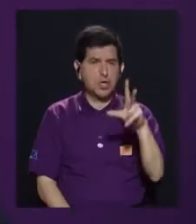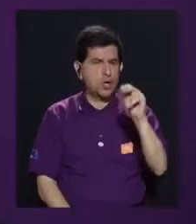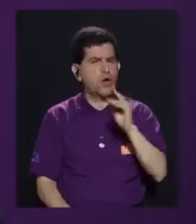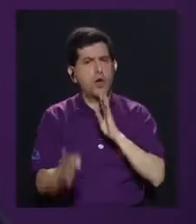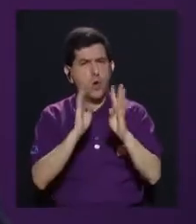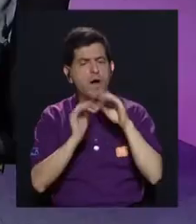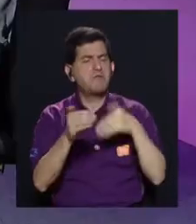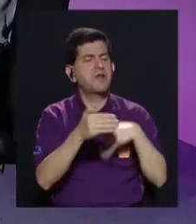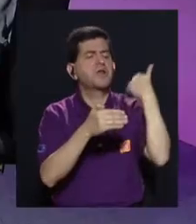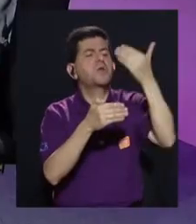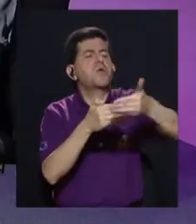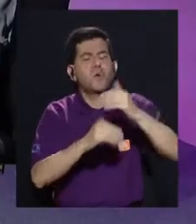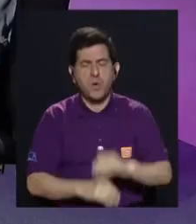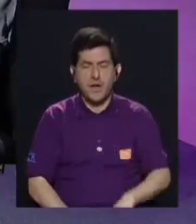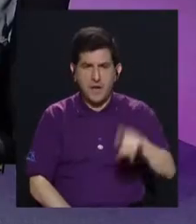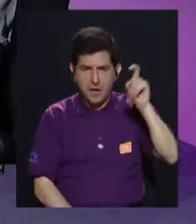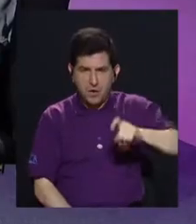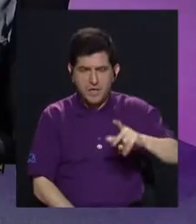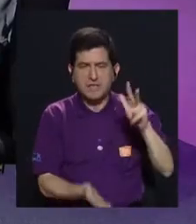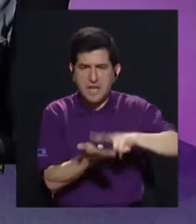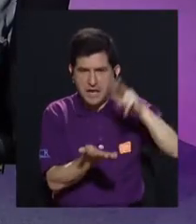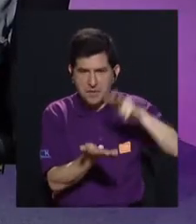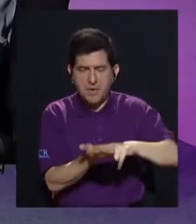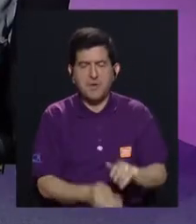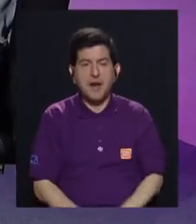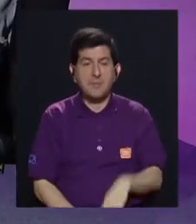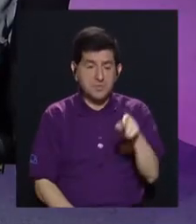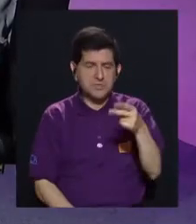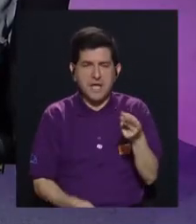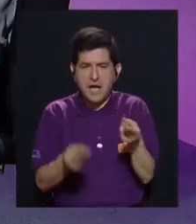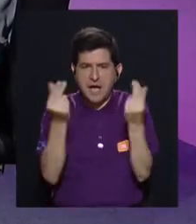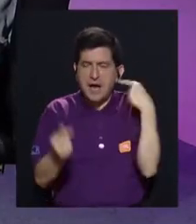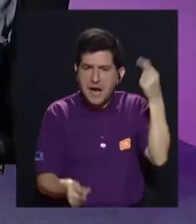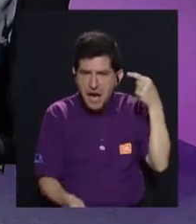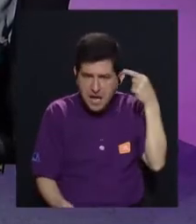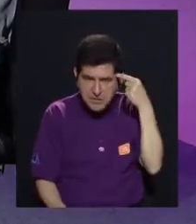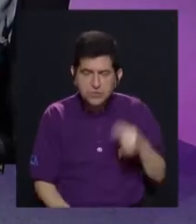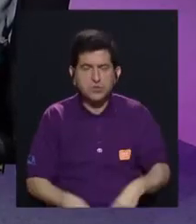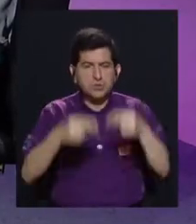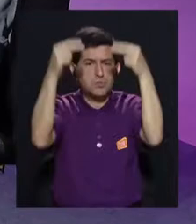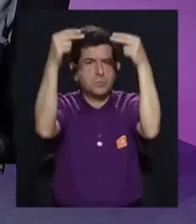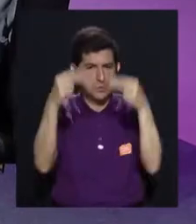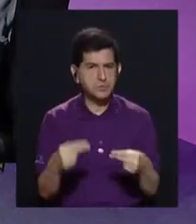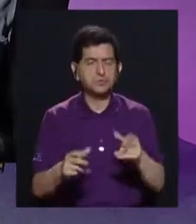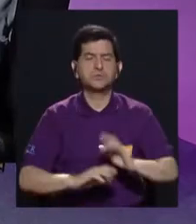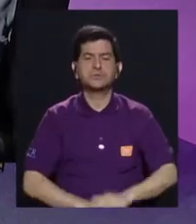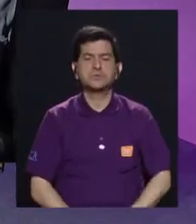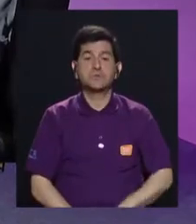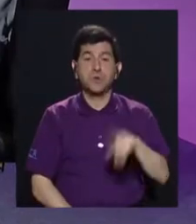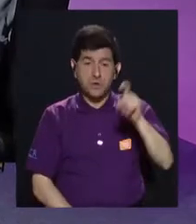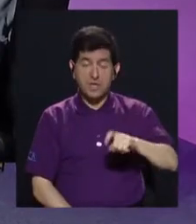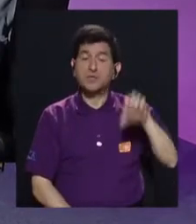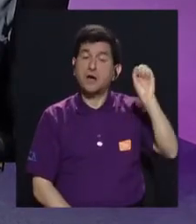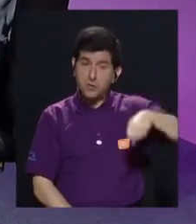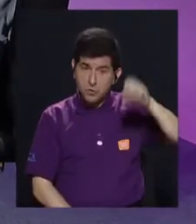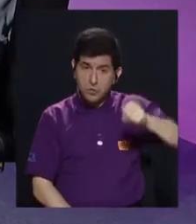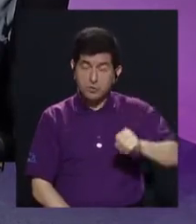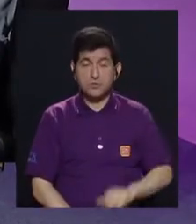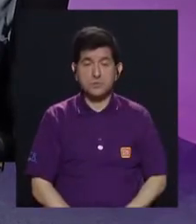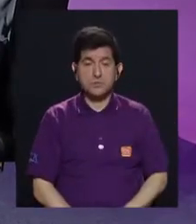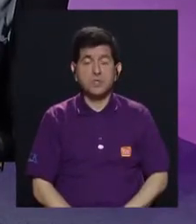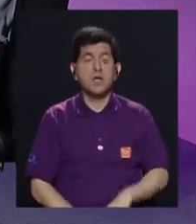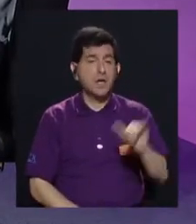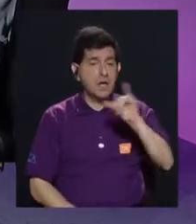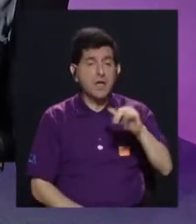hablemos de eso más tarde necesitamos aprobar el plan fiscal necesitamos aprobar el presupuesto y si ocupamos aprobar el presupuesto y el plan